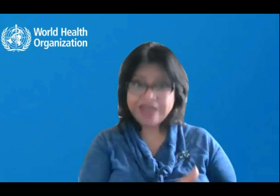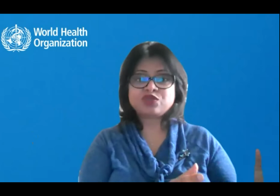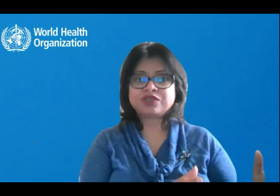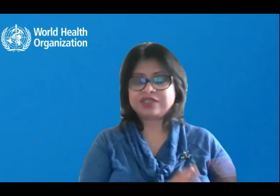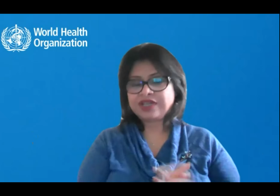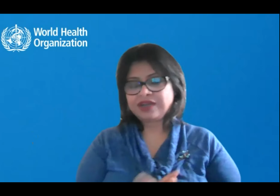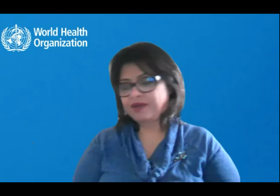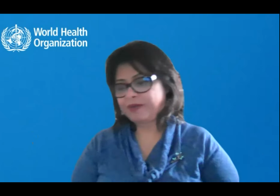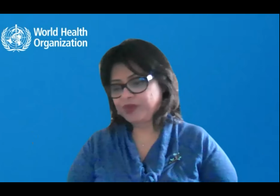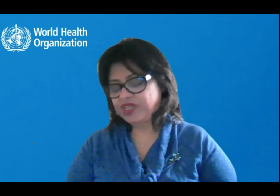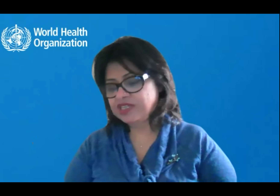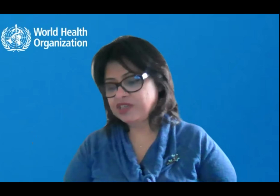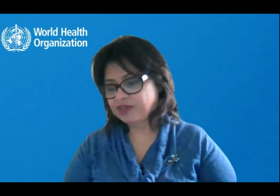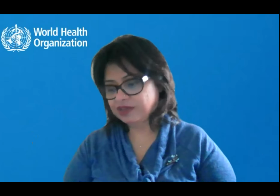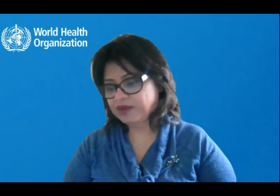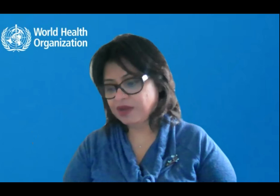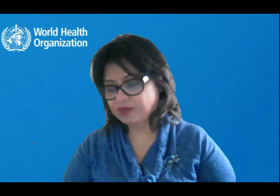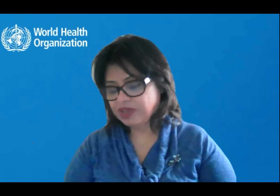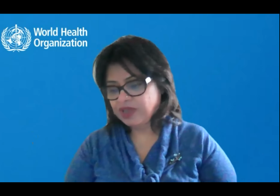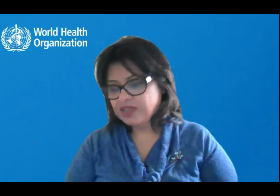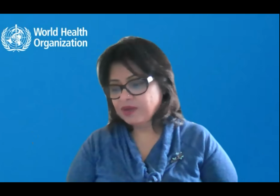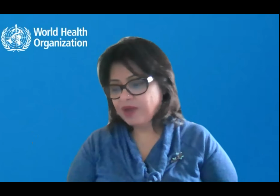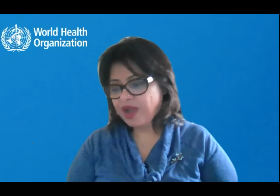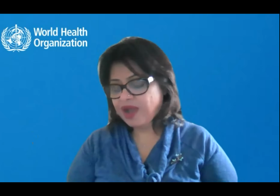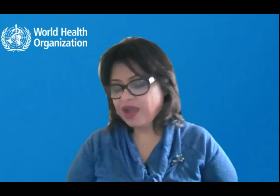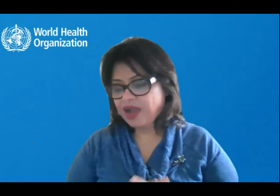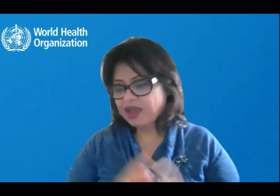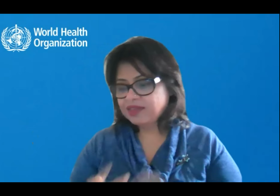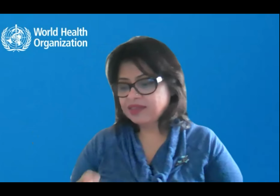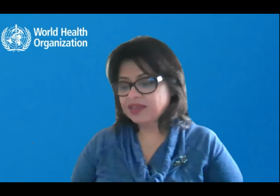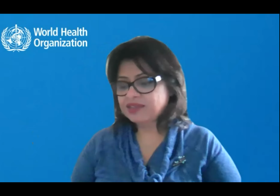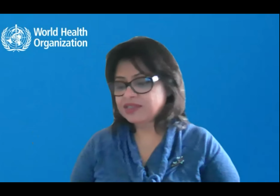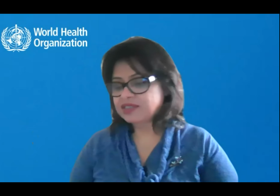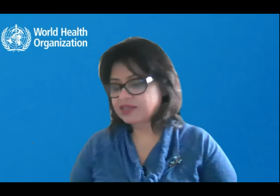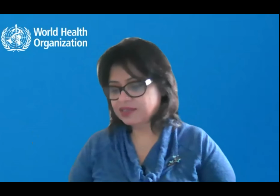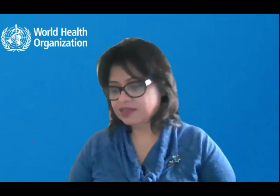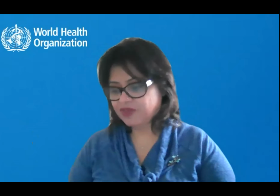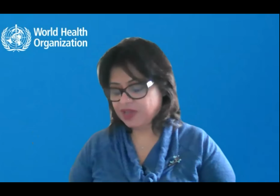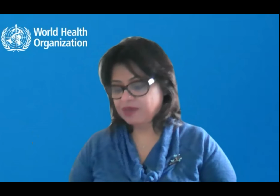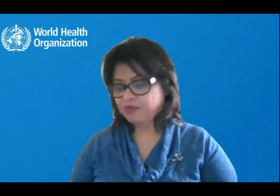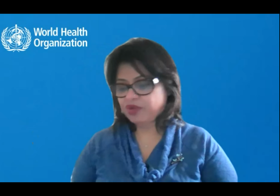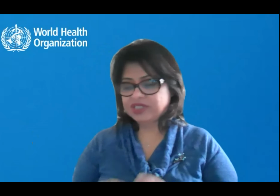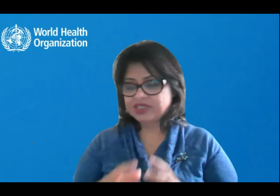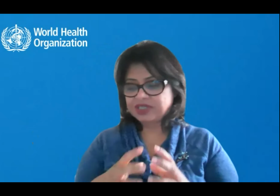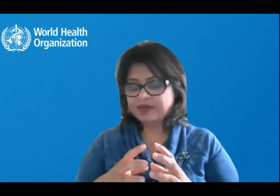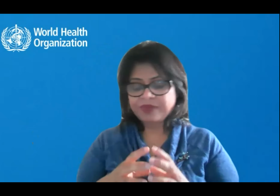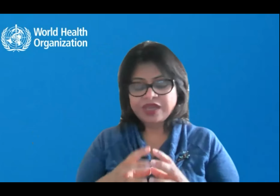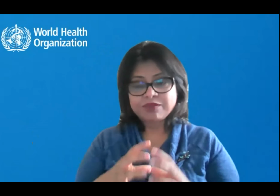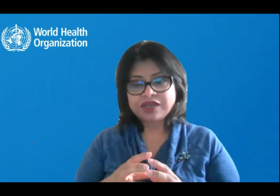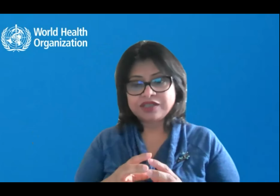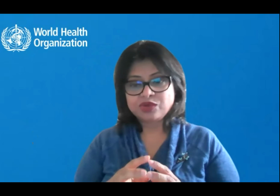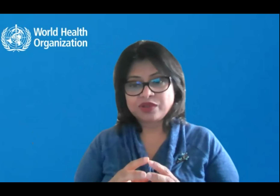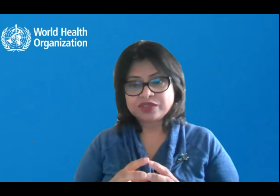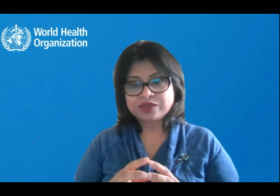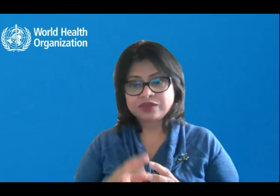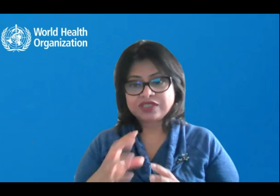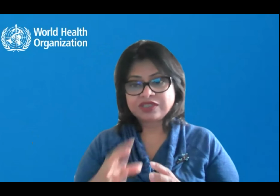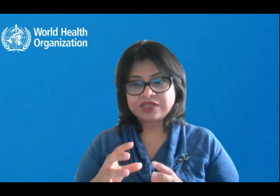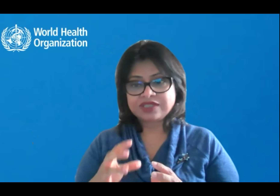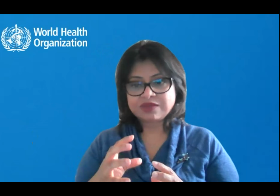ser prioridades o que no van a estar conectadas con las necesidades actuales en el campo. Yo creo que esto